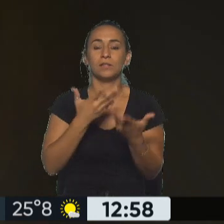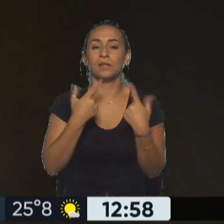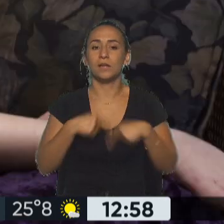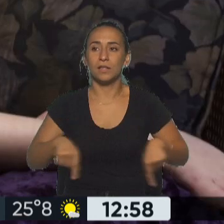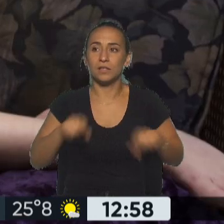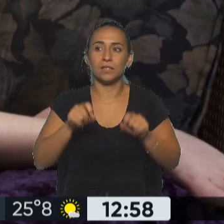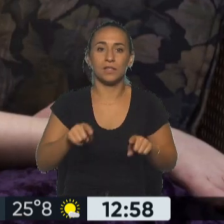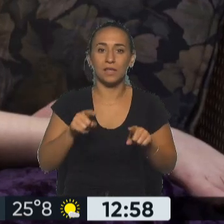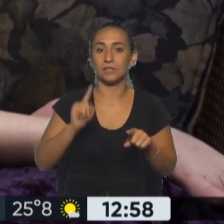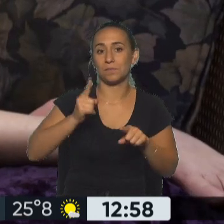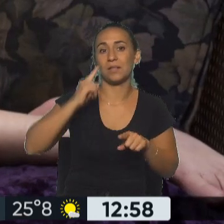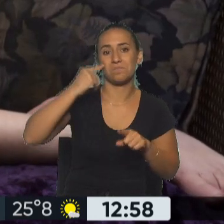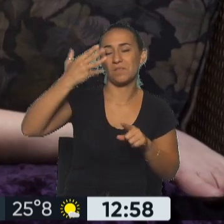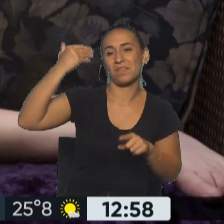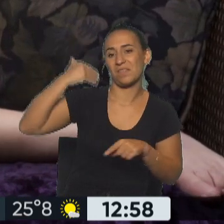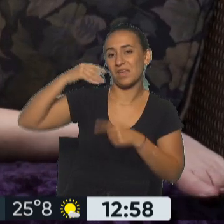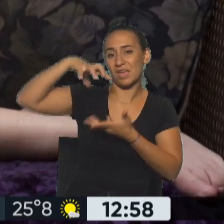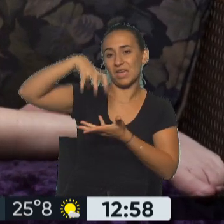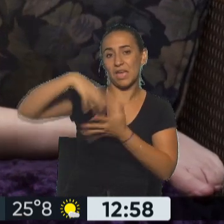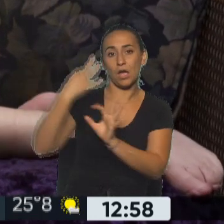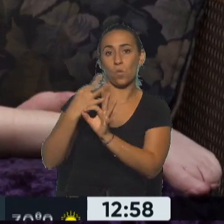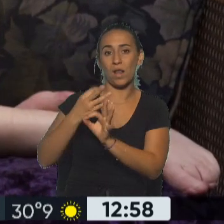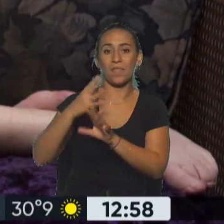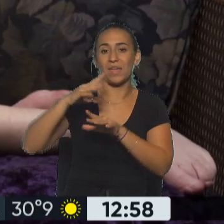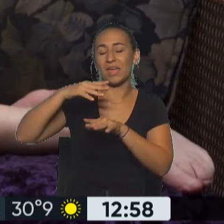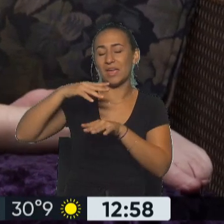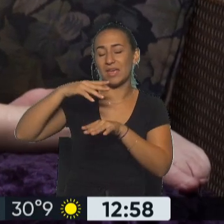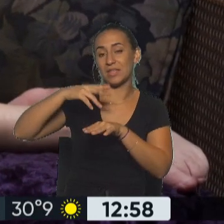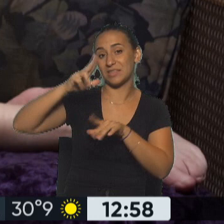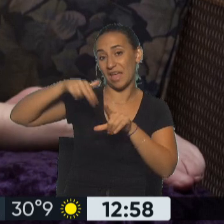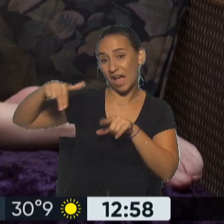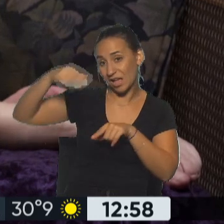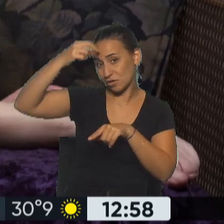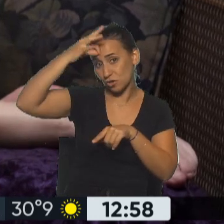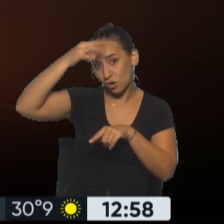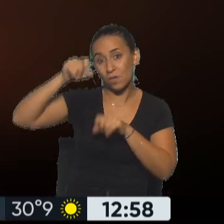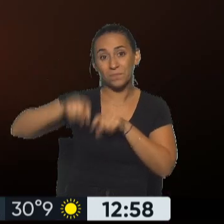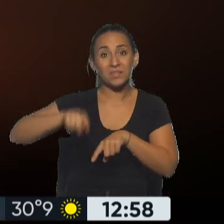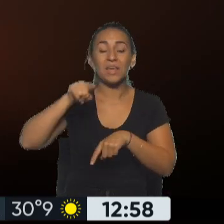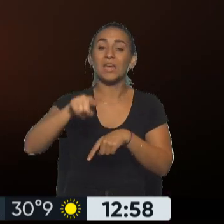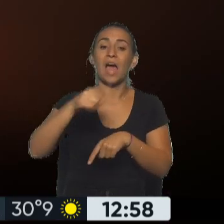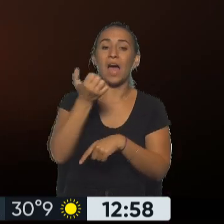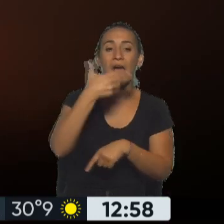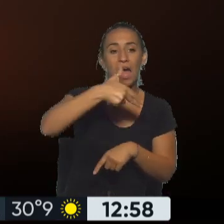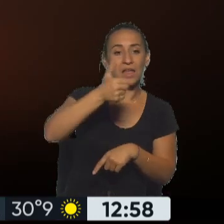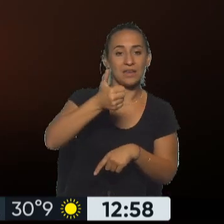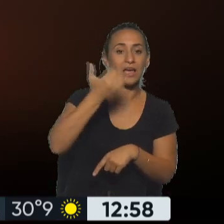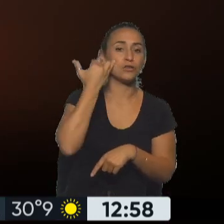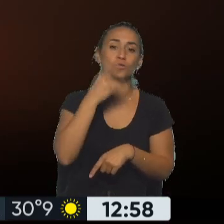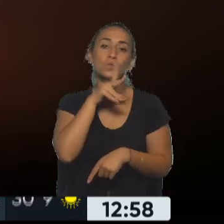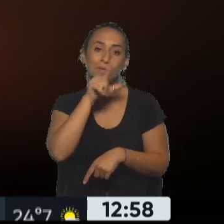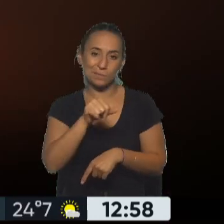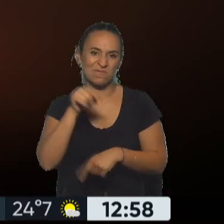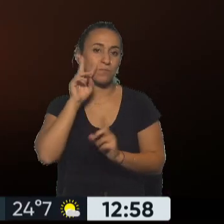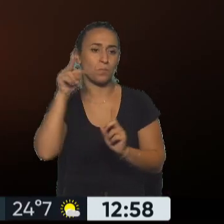Avellaneda, también una idea de la Escuela de Teatro de Ana María Yunta, que por supuesto sigue siempre teniendo estas acciones para ampliar